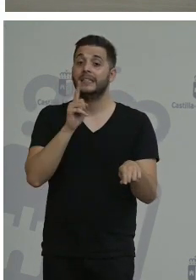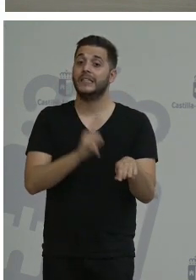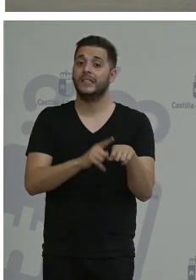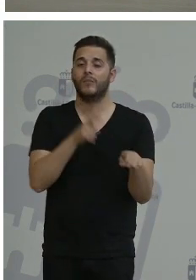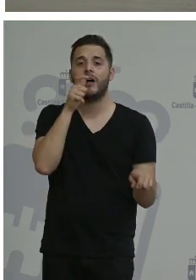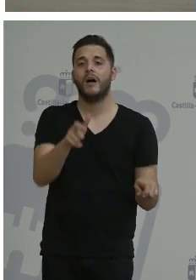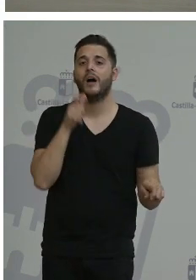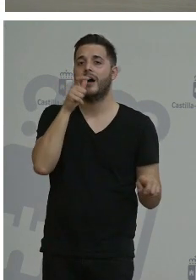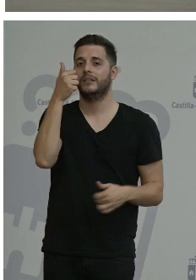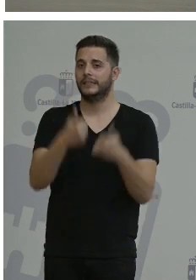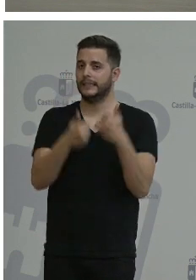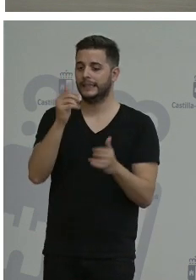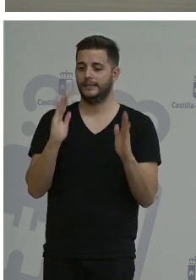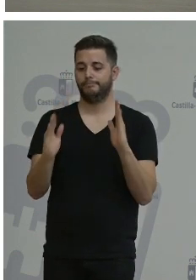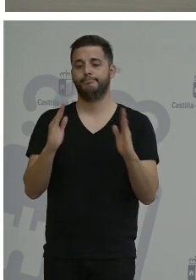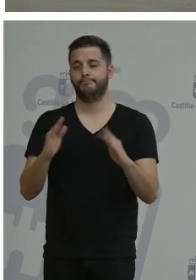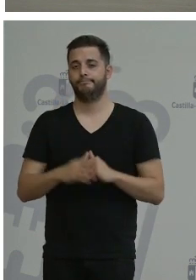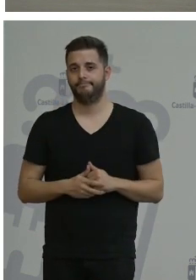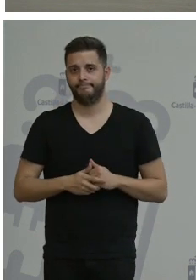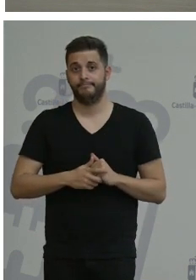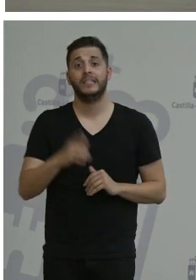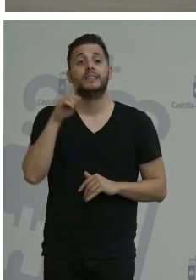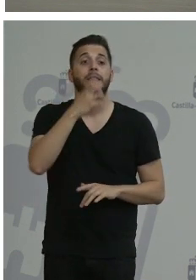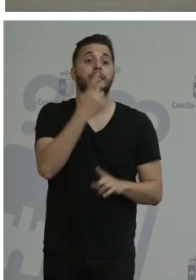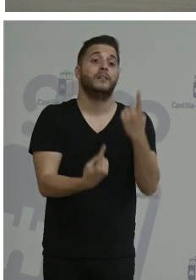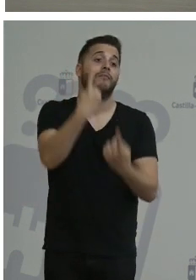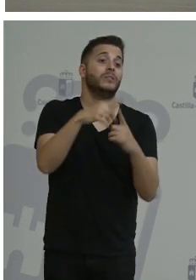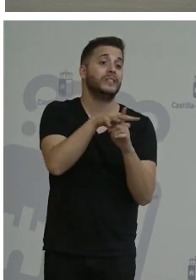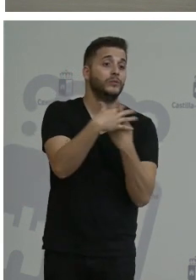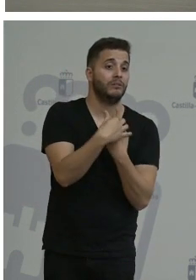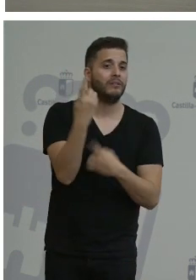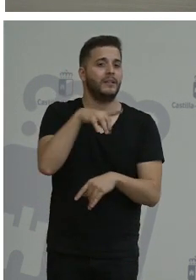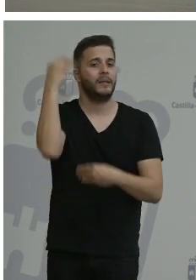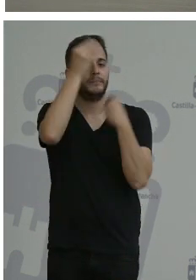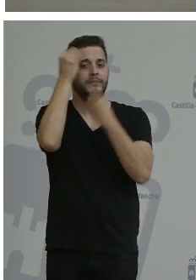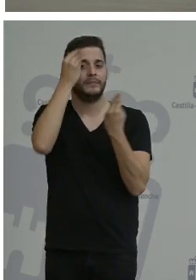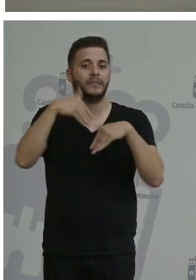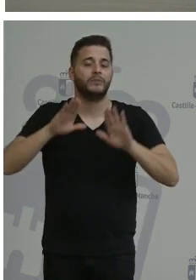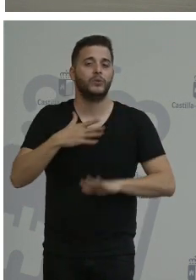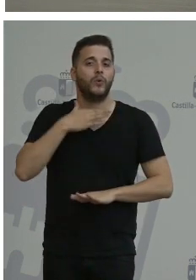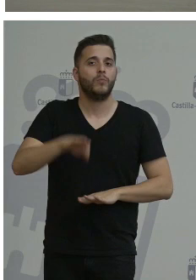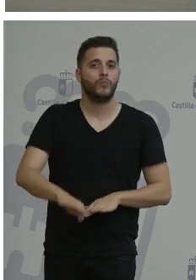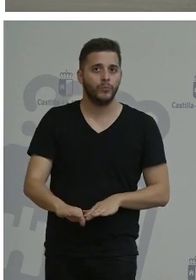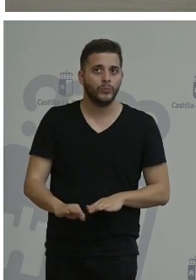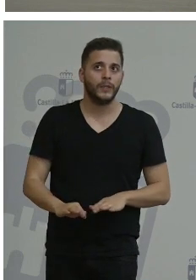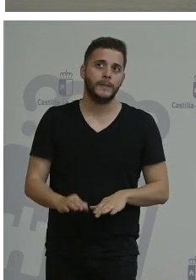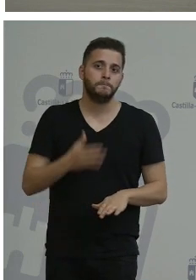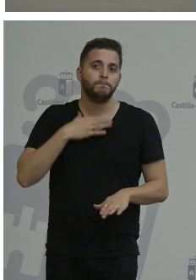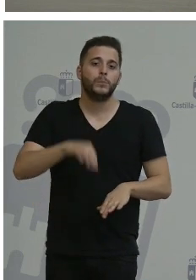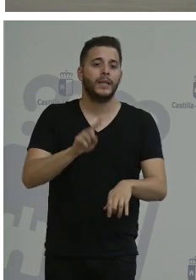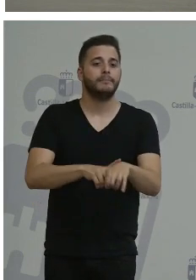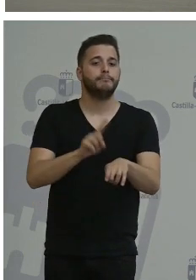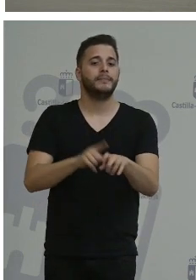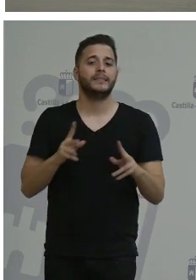de exámenes y también si en algunos casos se han planteado incluso posibilidades de pausa.